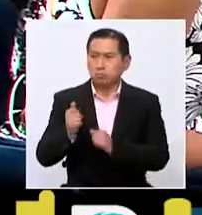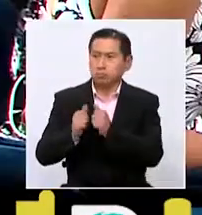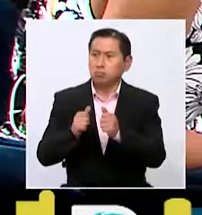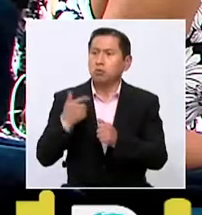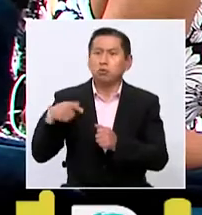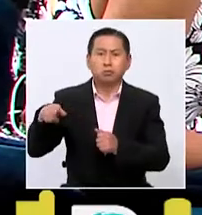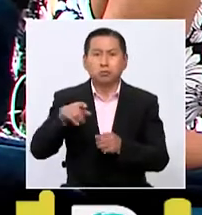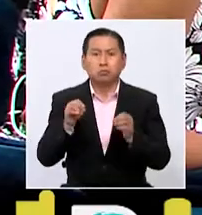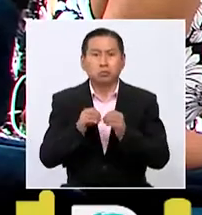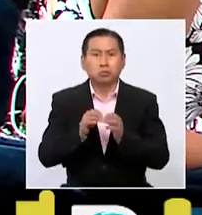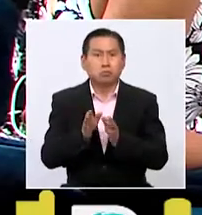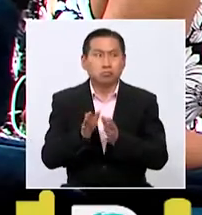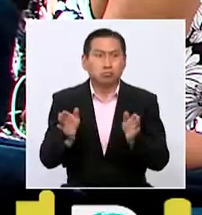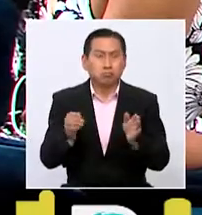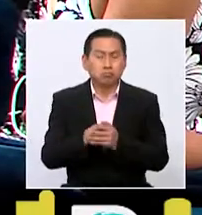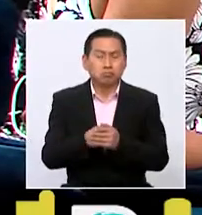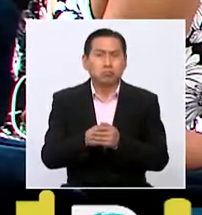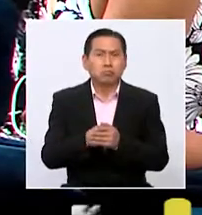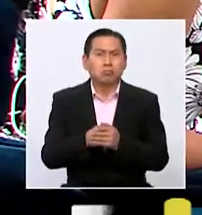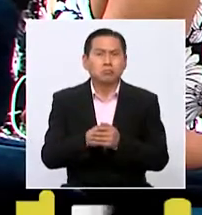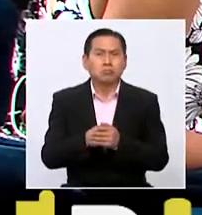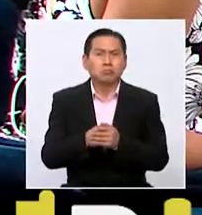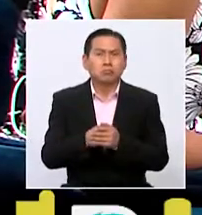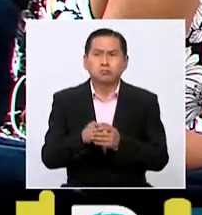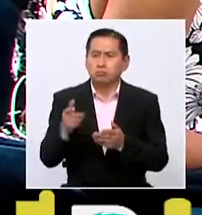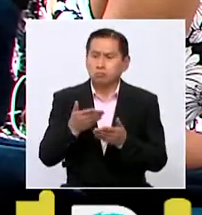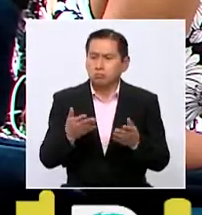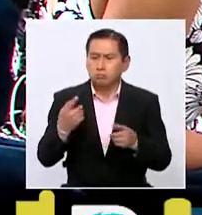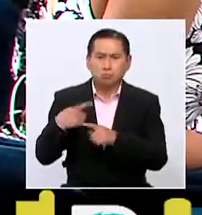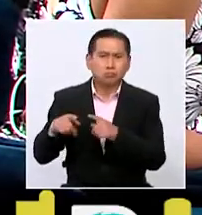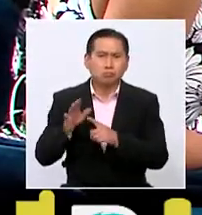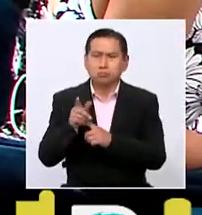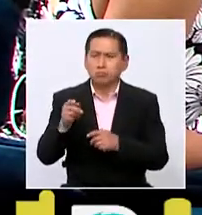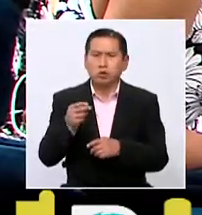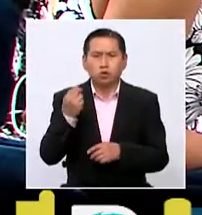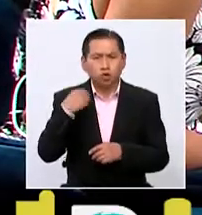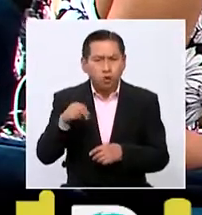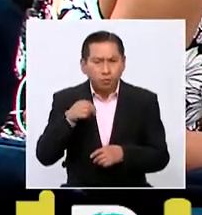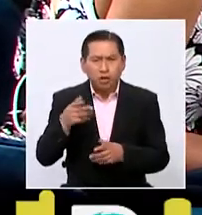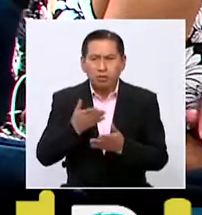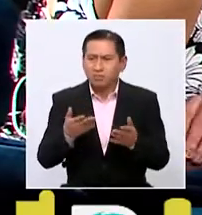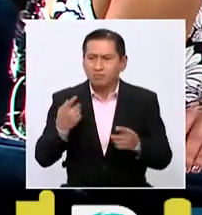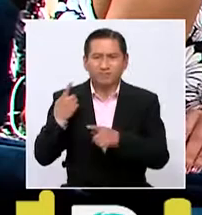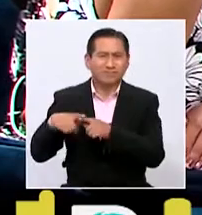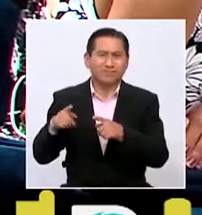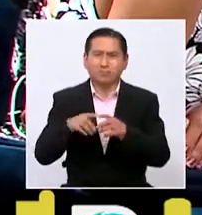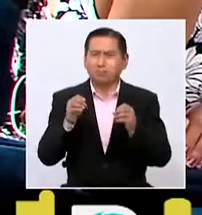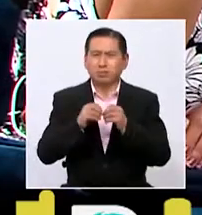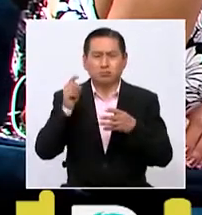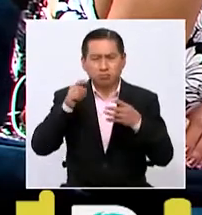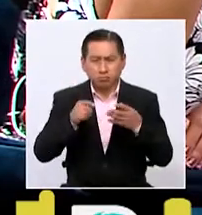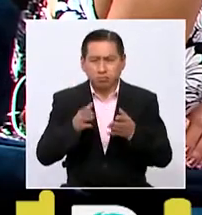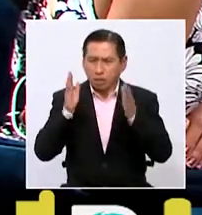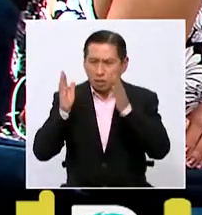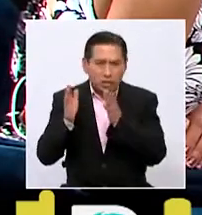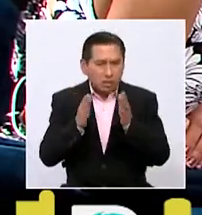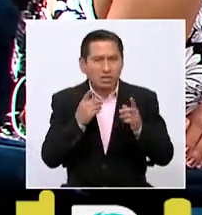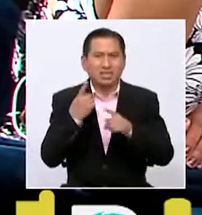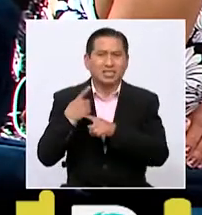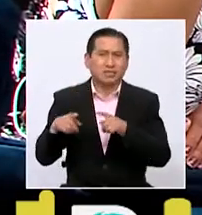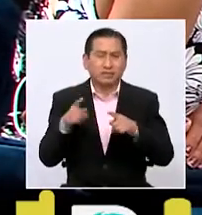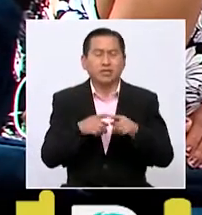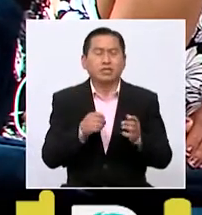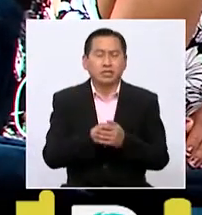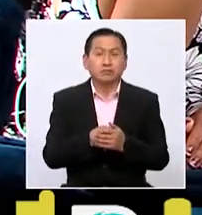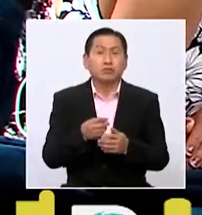general, como superseries, novelas, ¿sí? y tratamos de abordar todos los géneros. Es decir, no